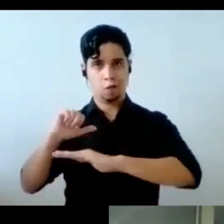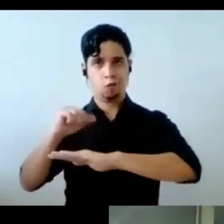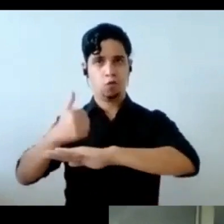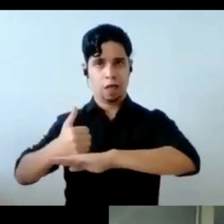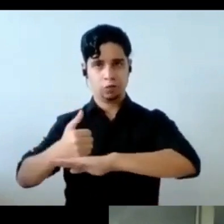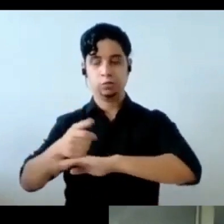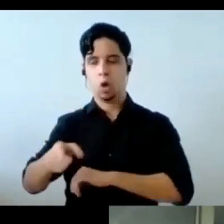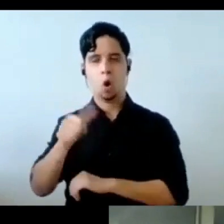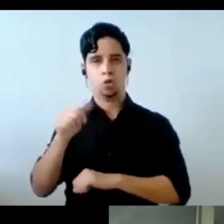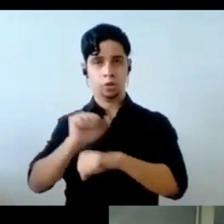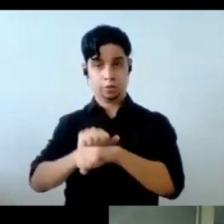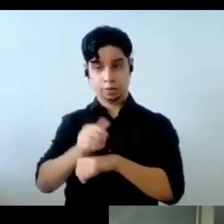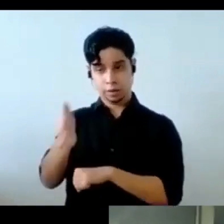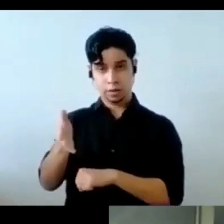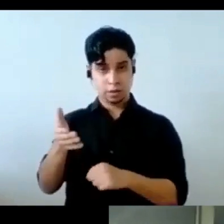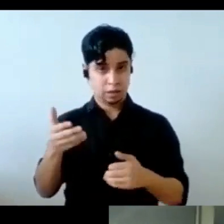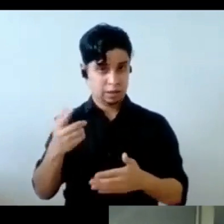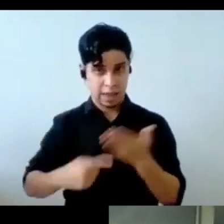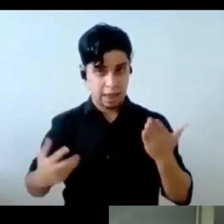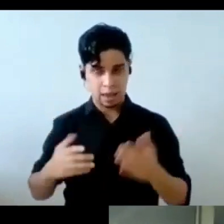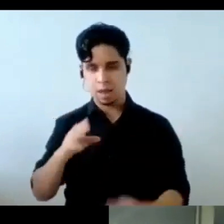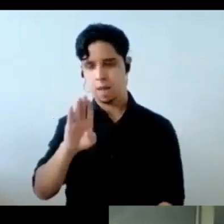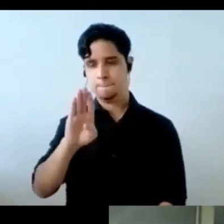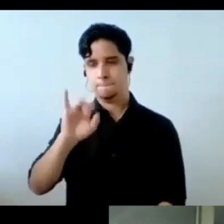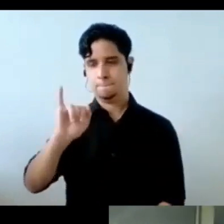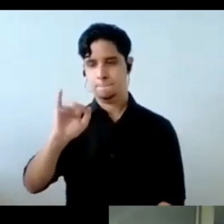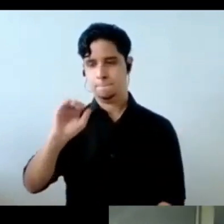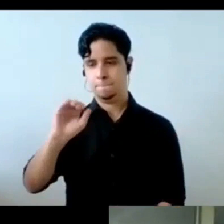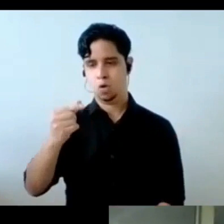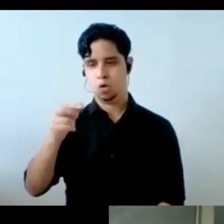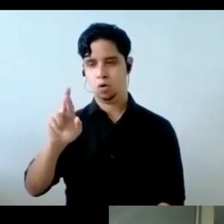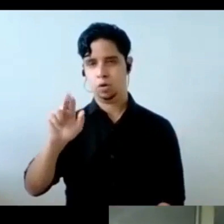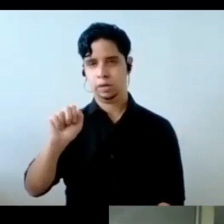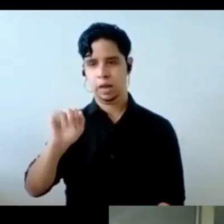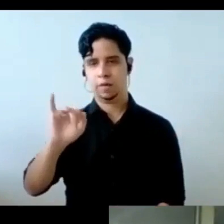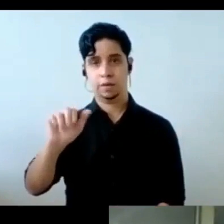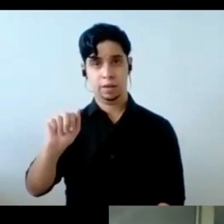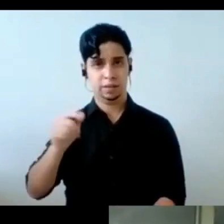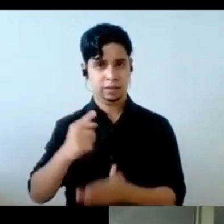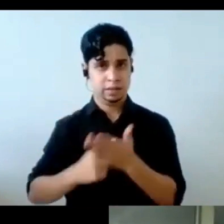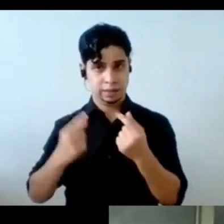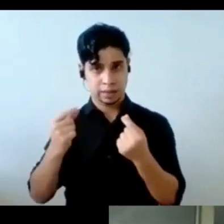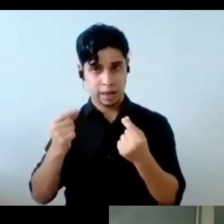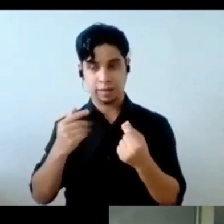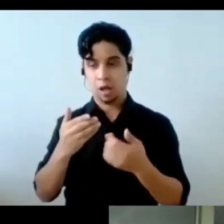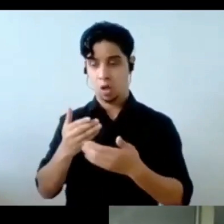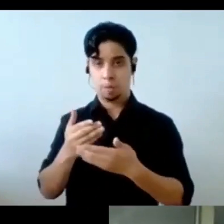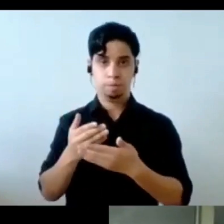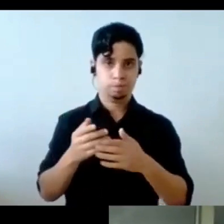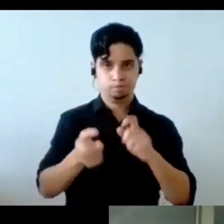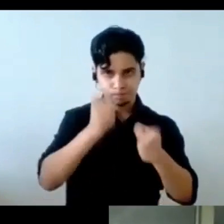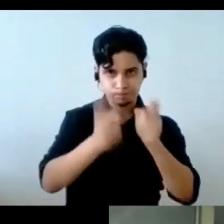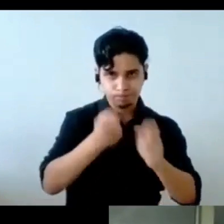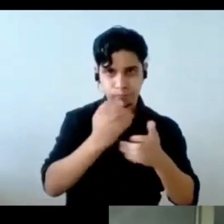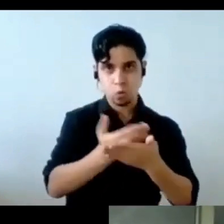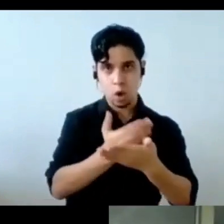realizando es las biografías. Se están o poniendo al día o entrando, porque mira, cuando uno está en esto del